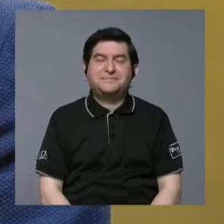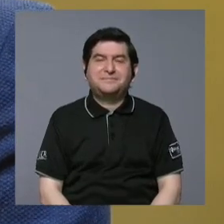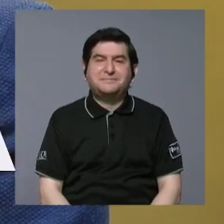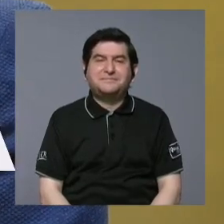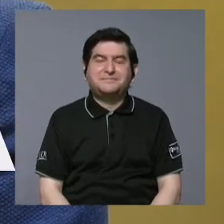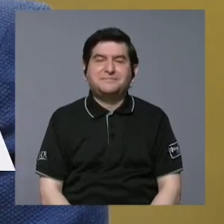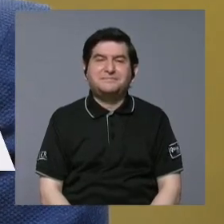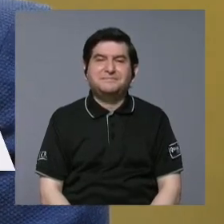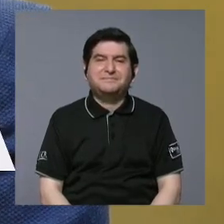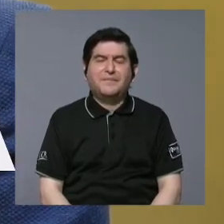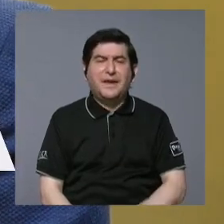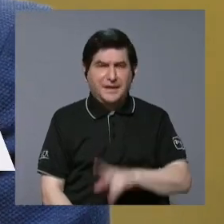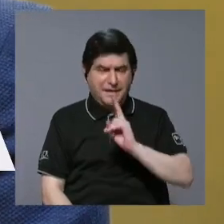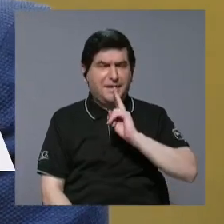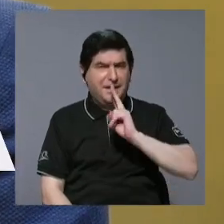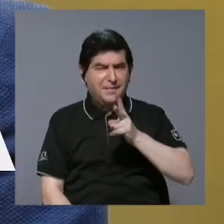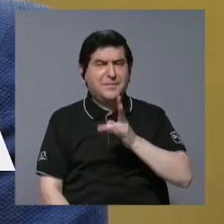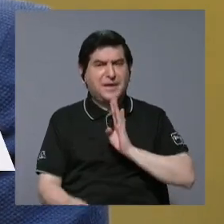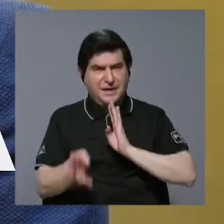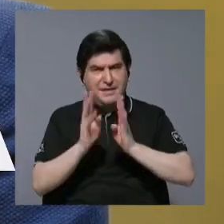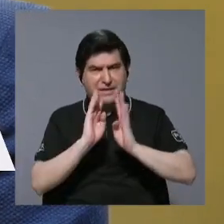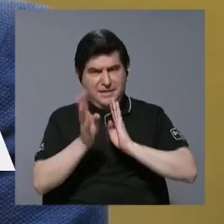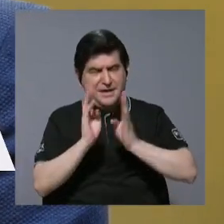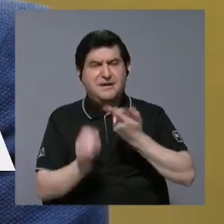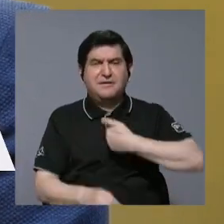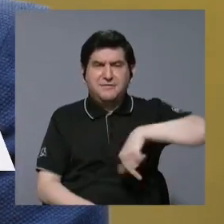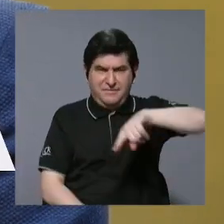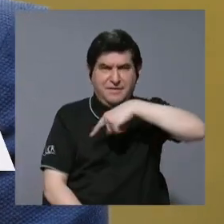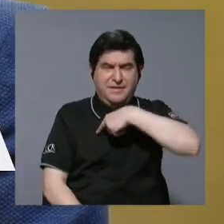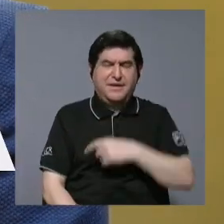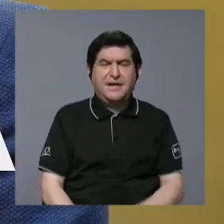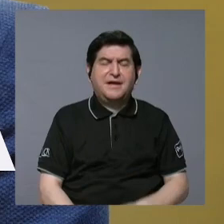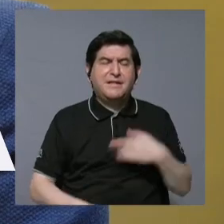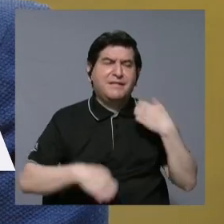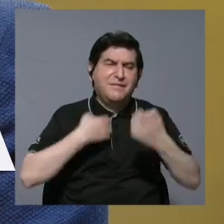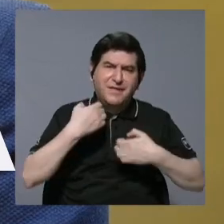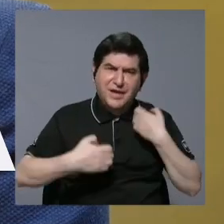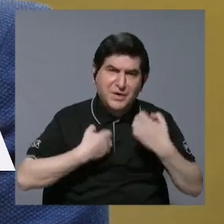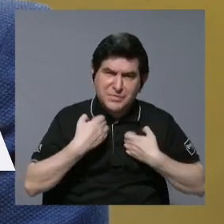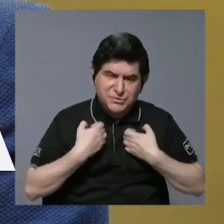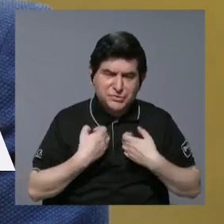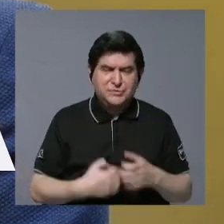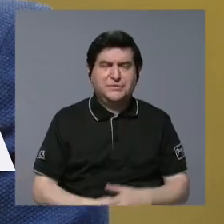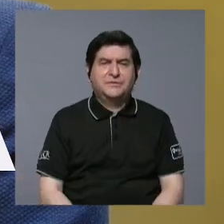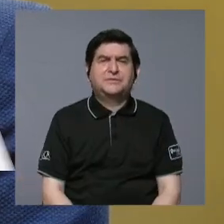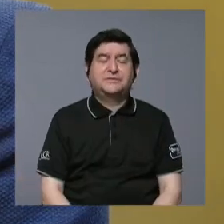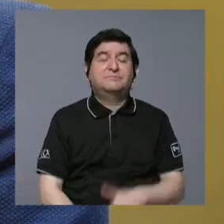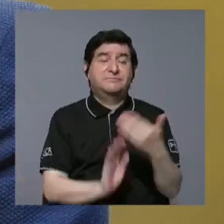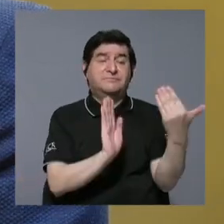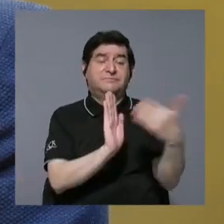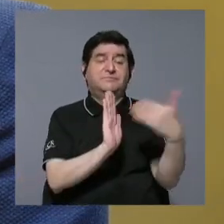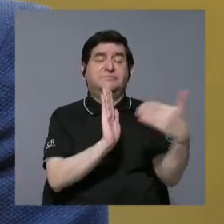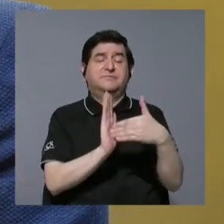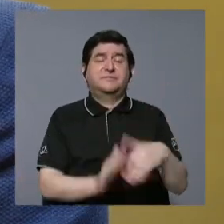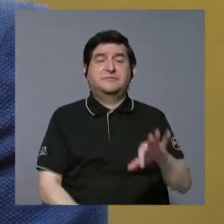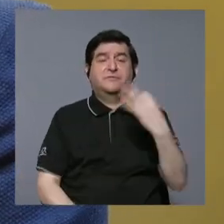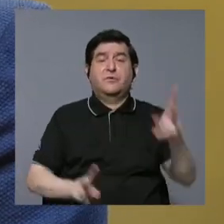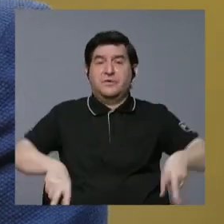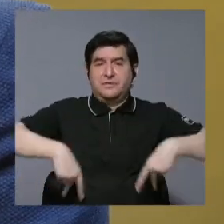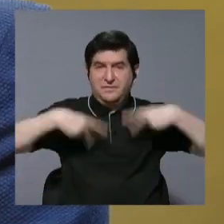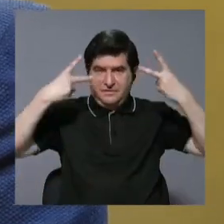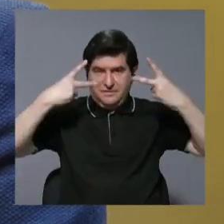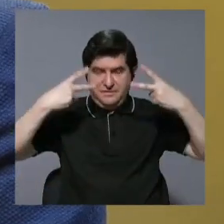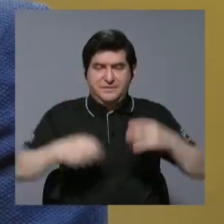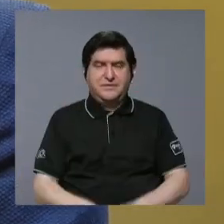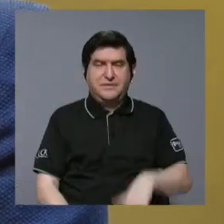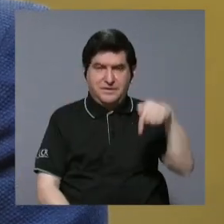Y bueno, en realidad seguimos hablando de emociones que afectan los estilos de vida y